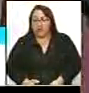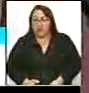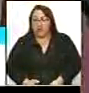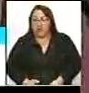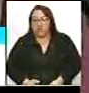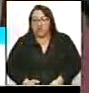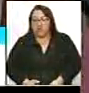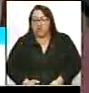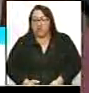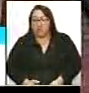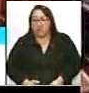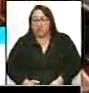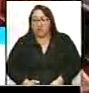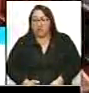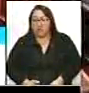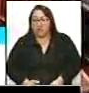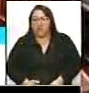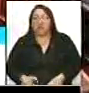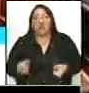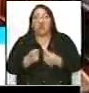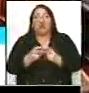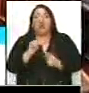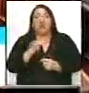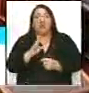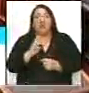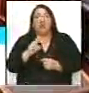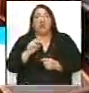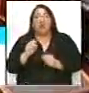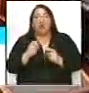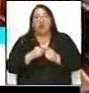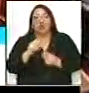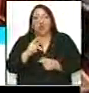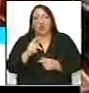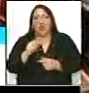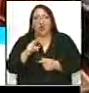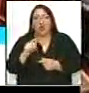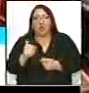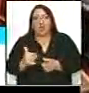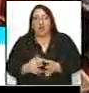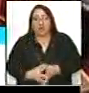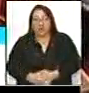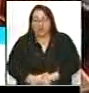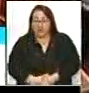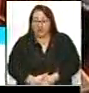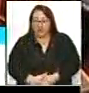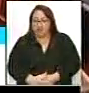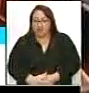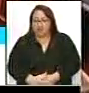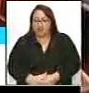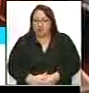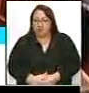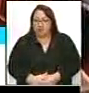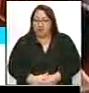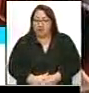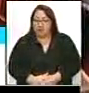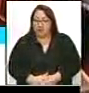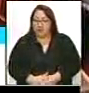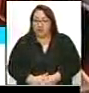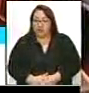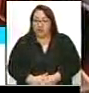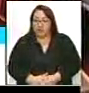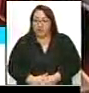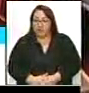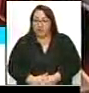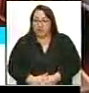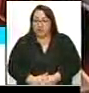Congresista Ibérico. Sí, la congresista me pide también una interrupción, yo con todo gusto se la concedo. Congresista Arauz. Sí, en